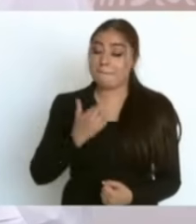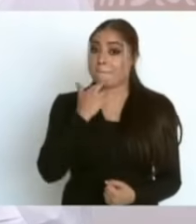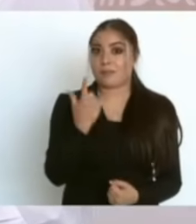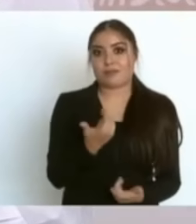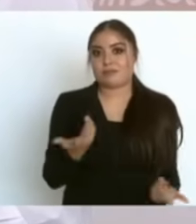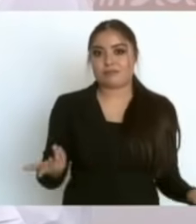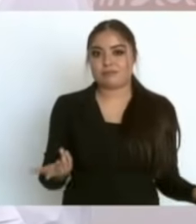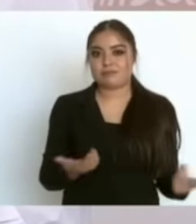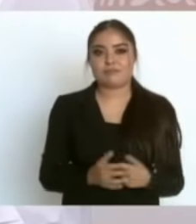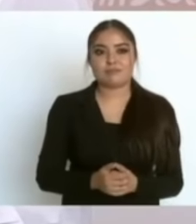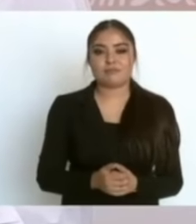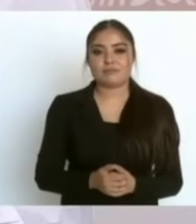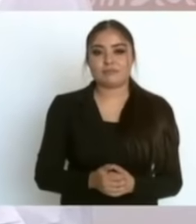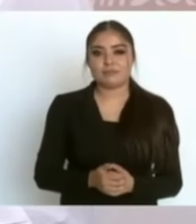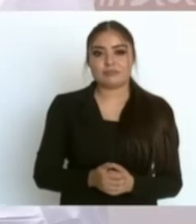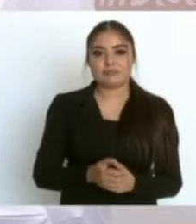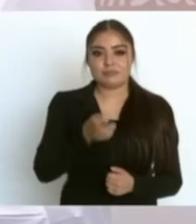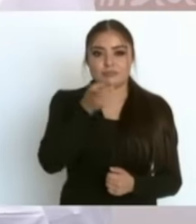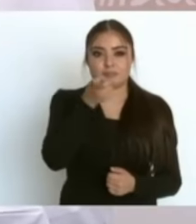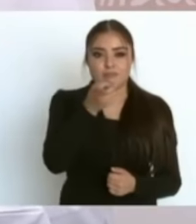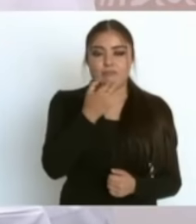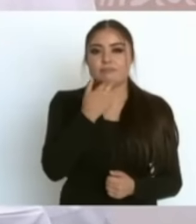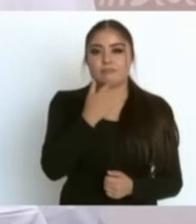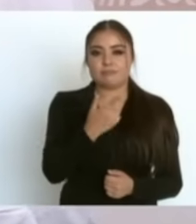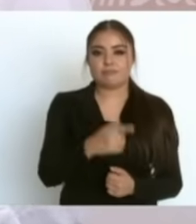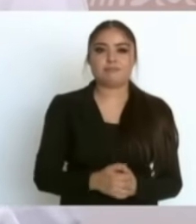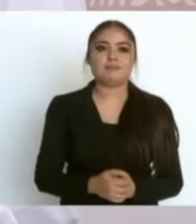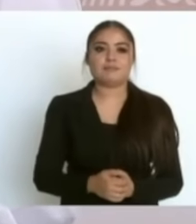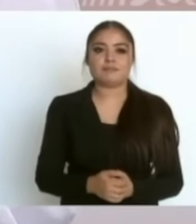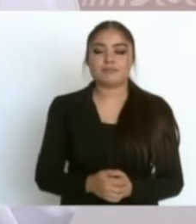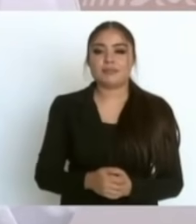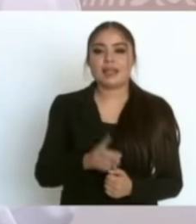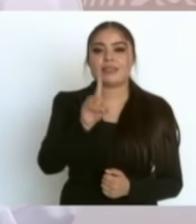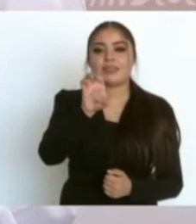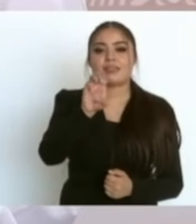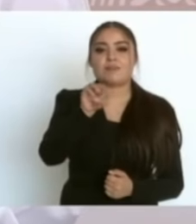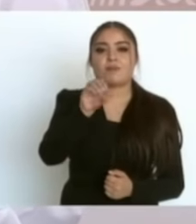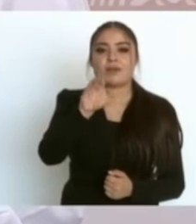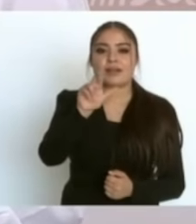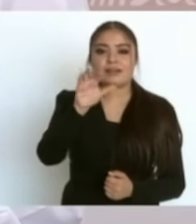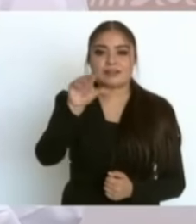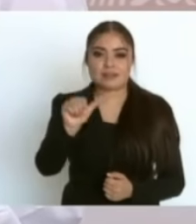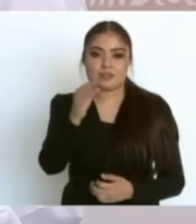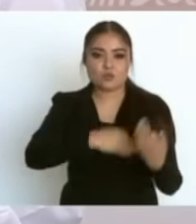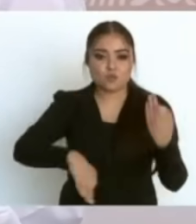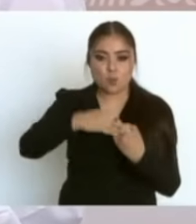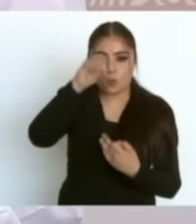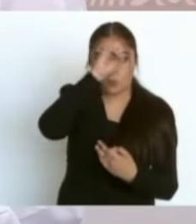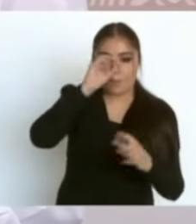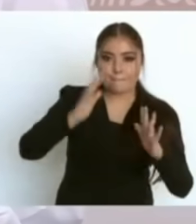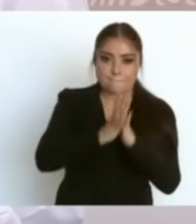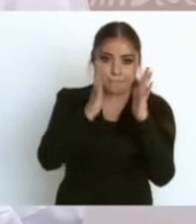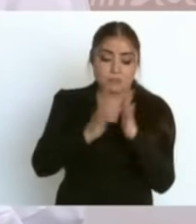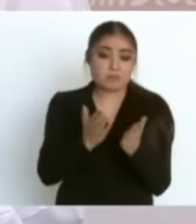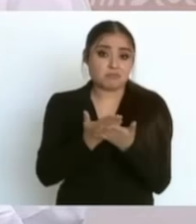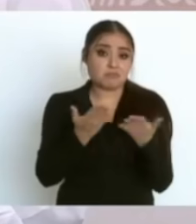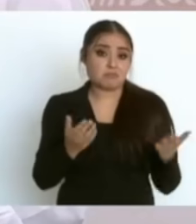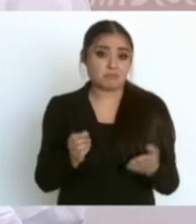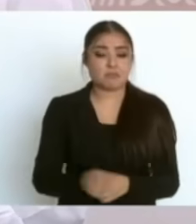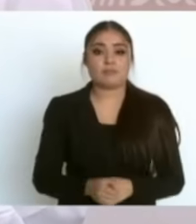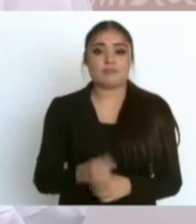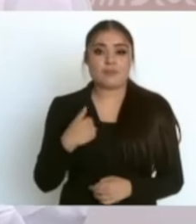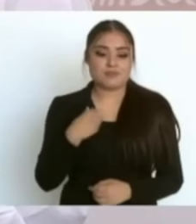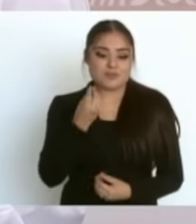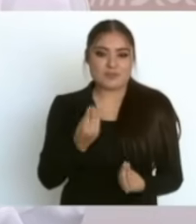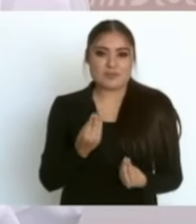que se ha descubierto el sistema democrático entonces me da mucho gusto estar aquí de